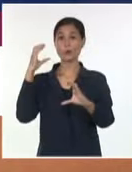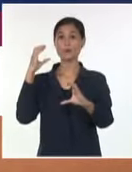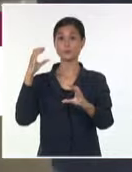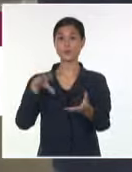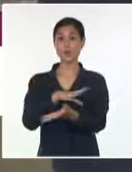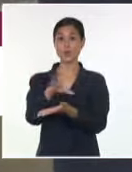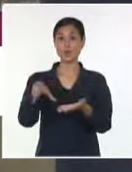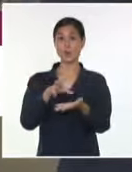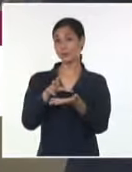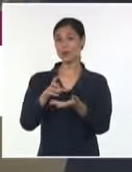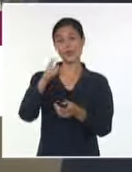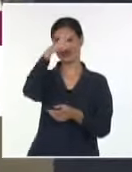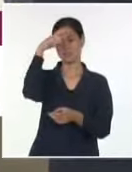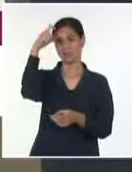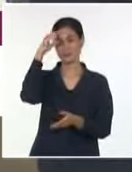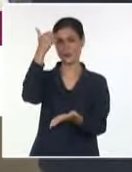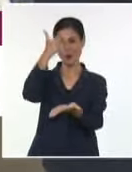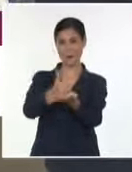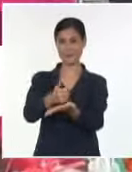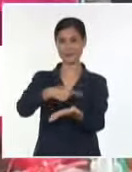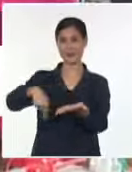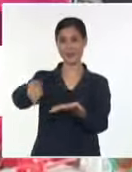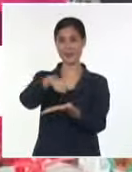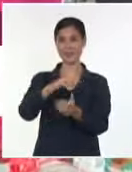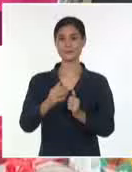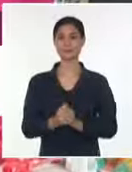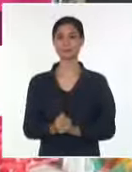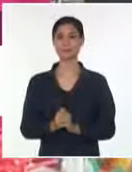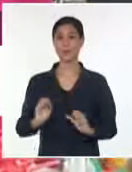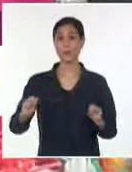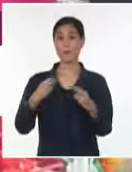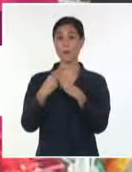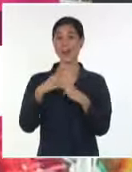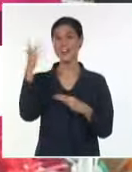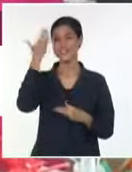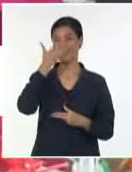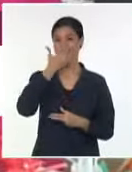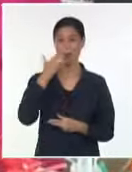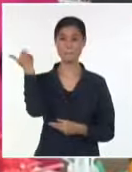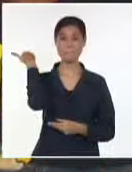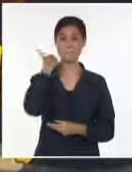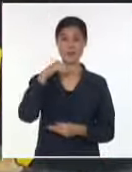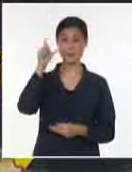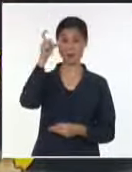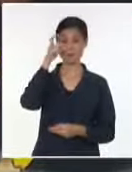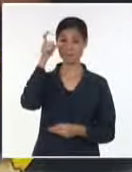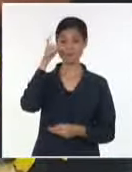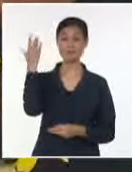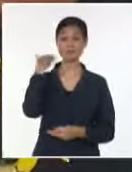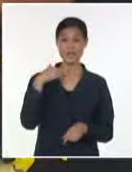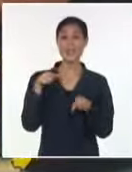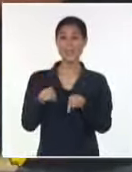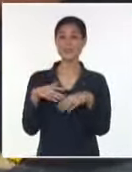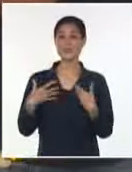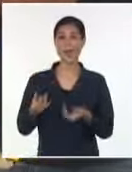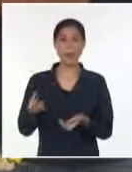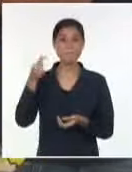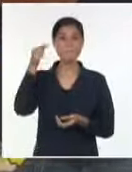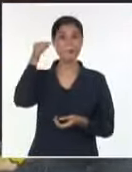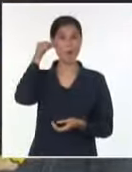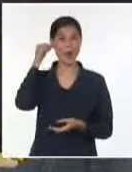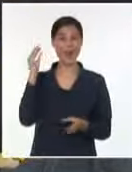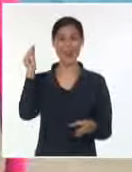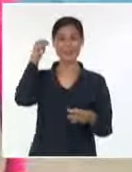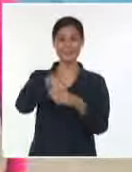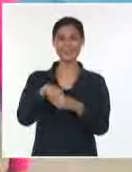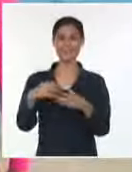cabecera provincial. La cita, inspirada en la figura de Vilma Espín, ratificó la fuerza de la mujer dentro del proceso social y